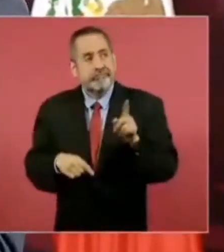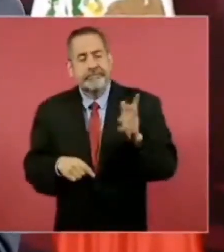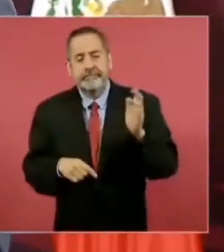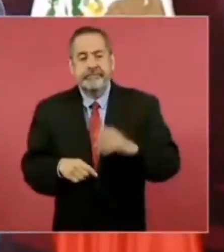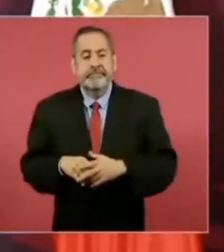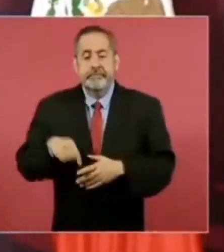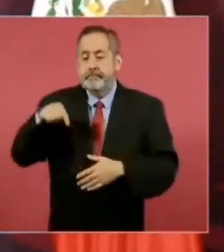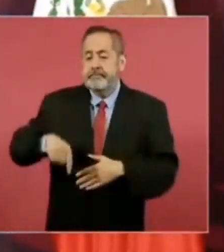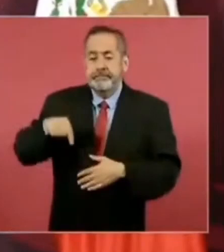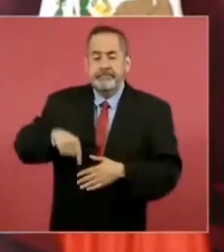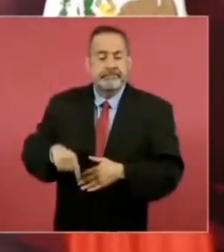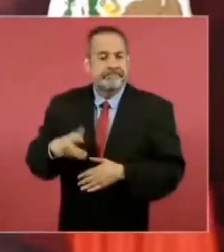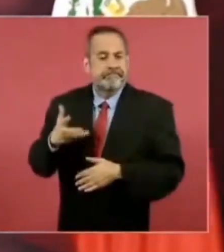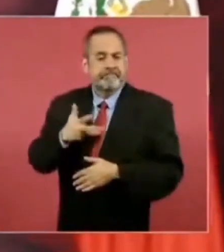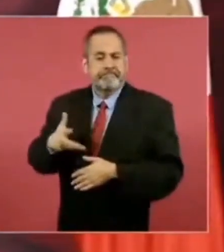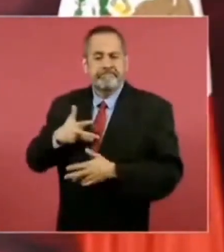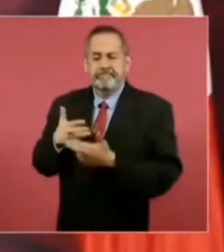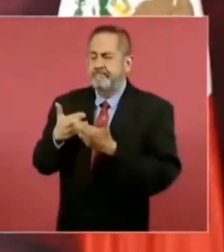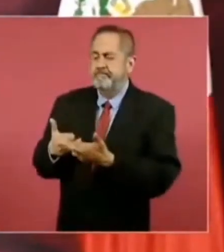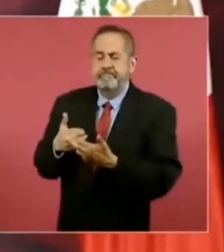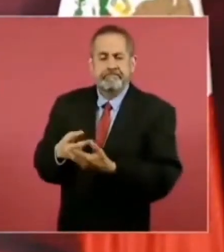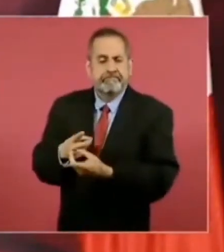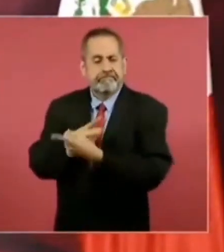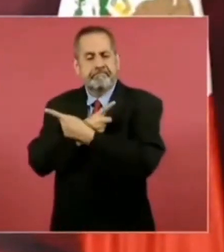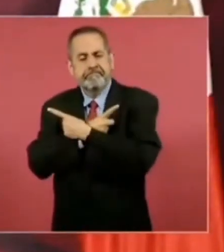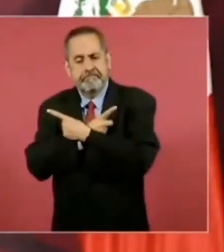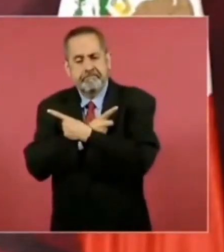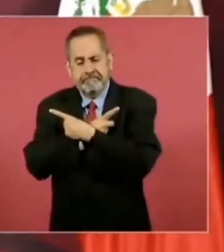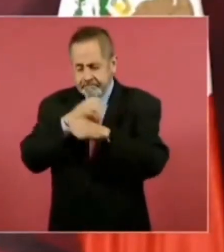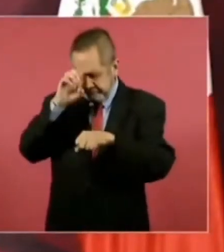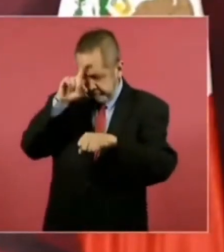porque tenemos una gran reserva de valores